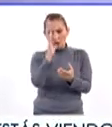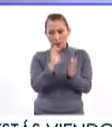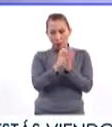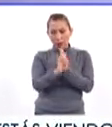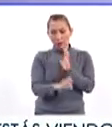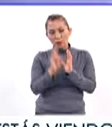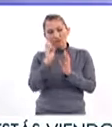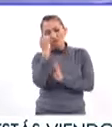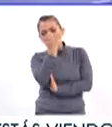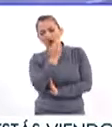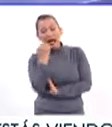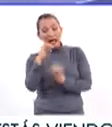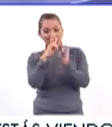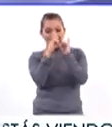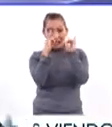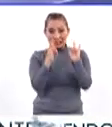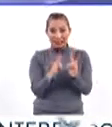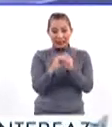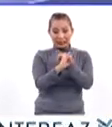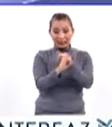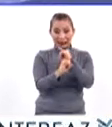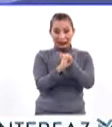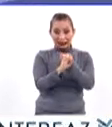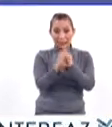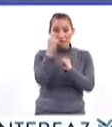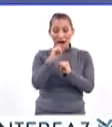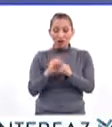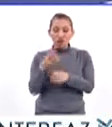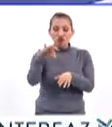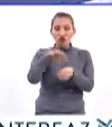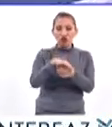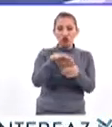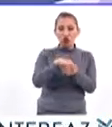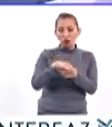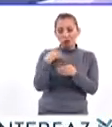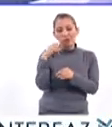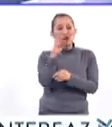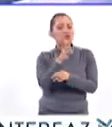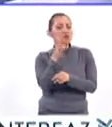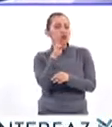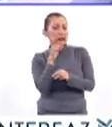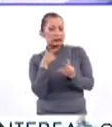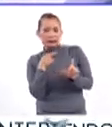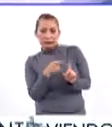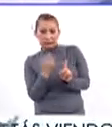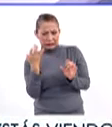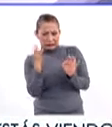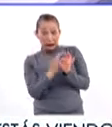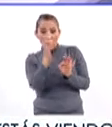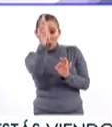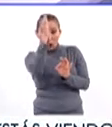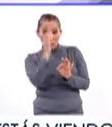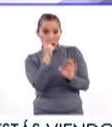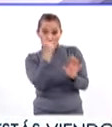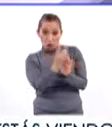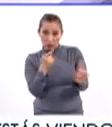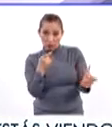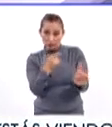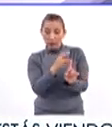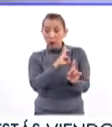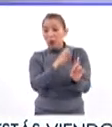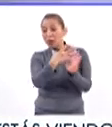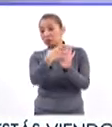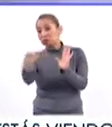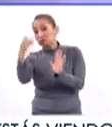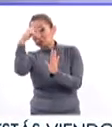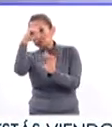ejemplo, exploraron la casilla digital para poder emitir sufragios, que fue un laboratorio muy concreto que se llevó en Coahuila y que podría replicarse a